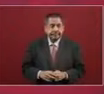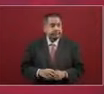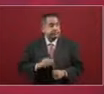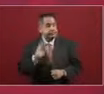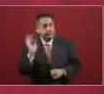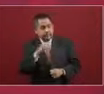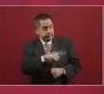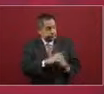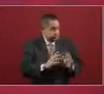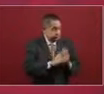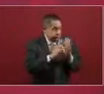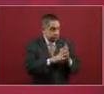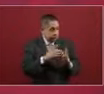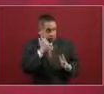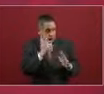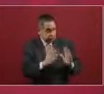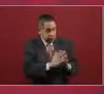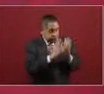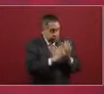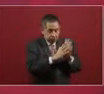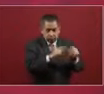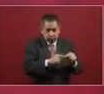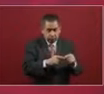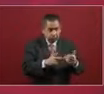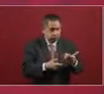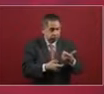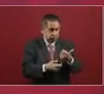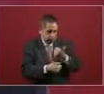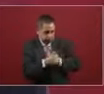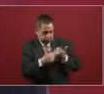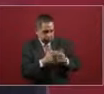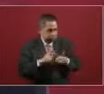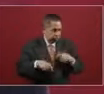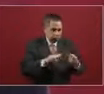participan las empresas en la licitación